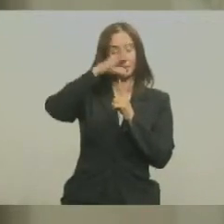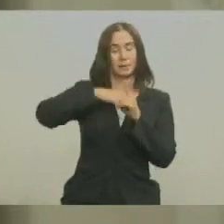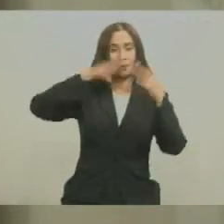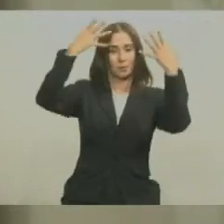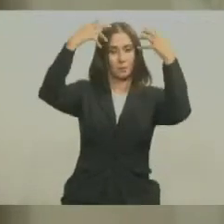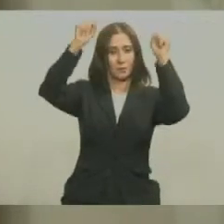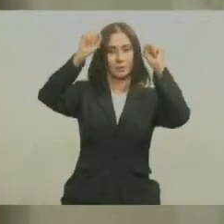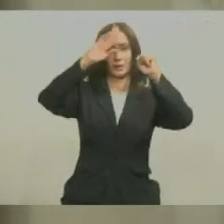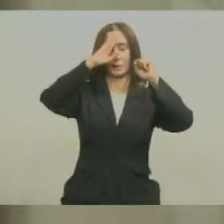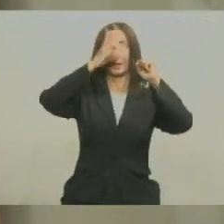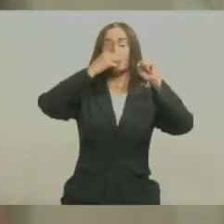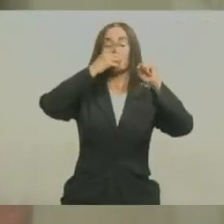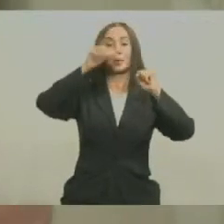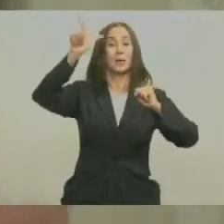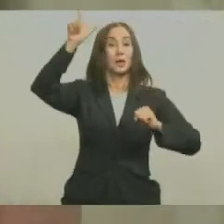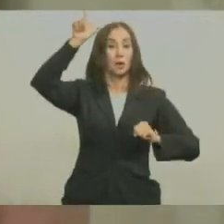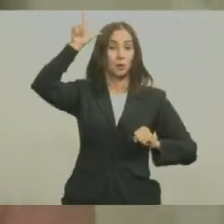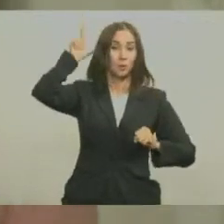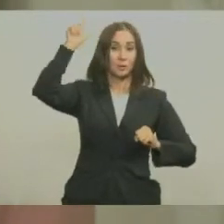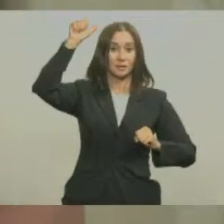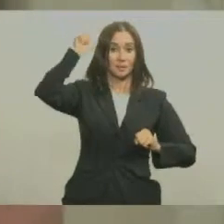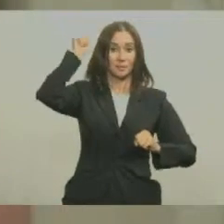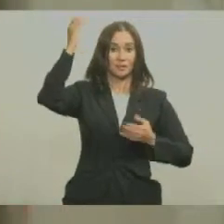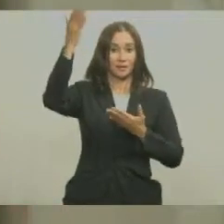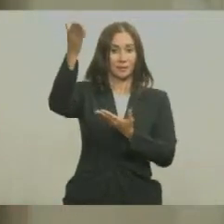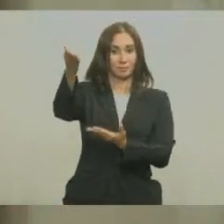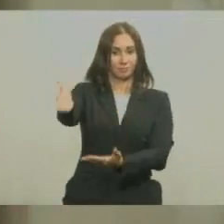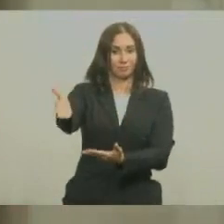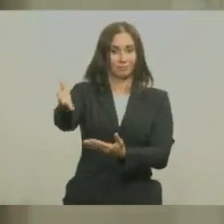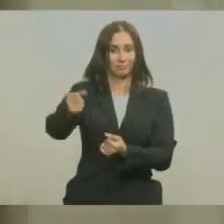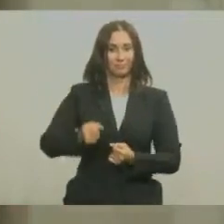de la República, Luis Abinader.